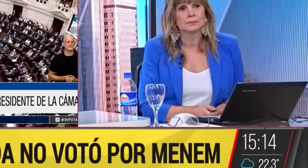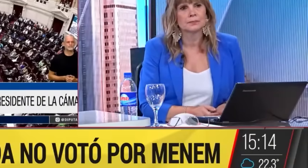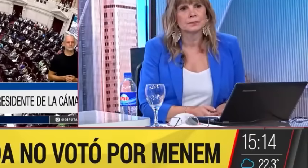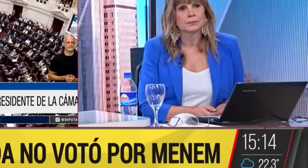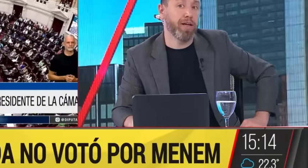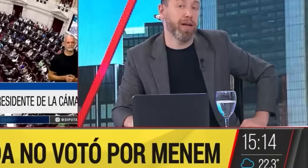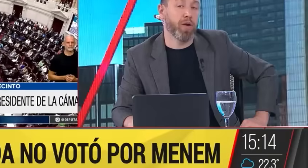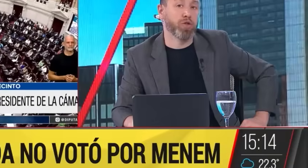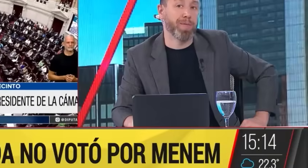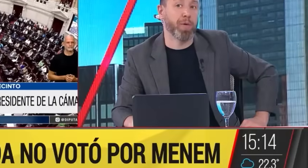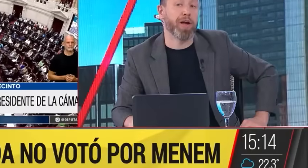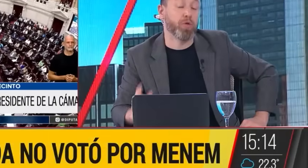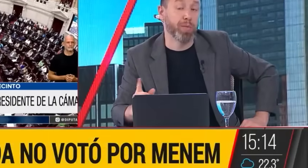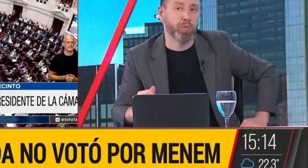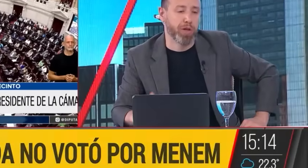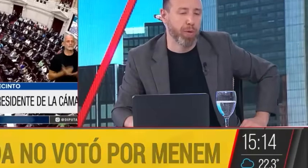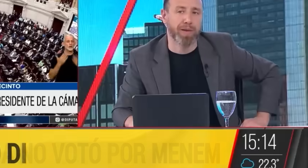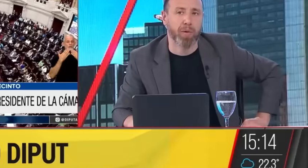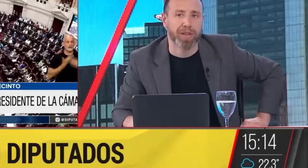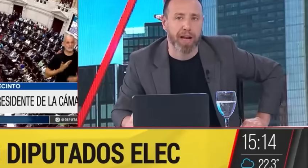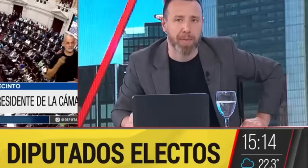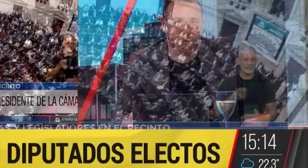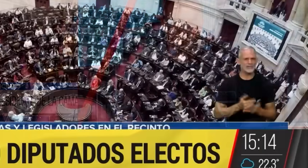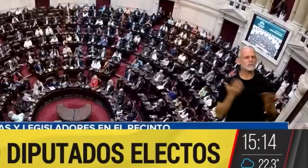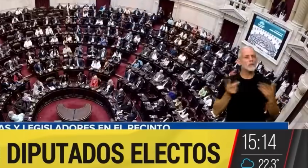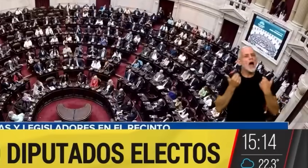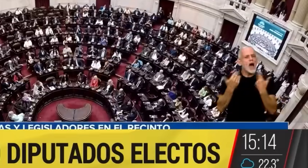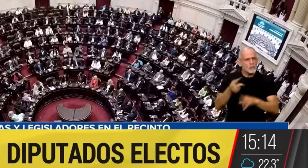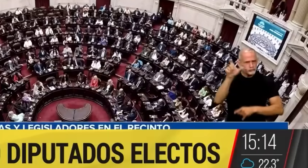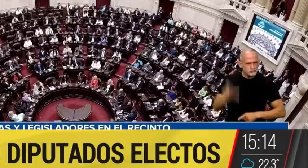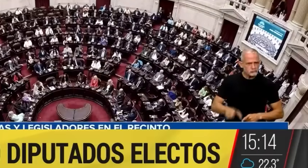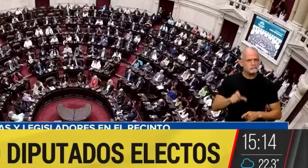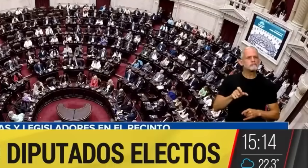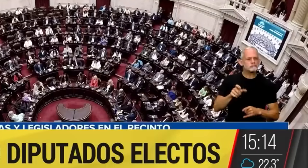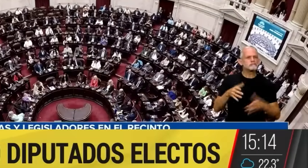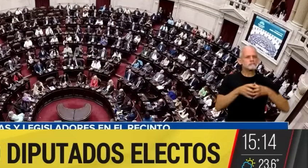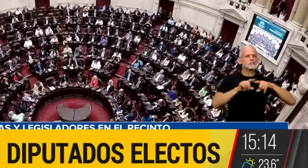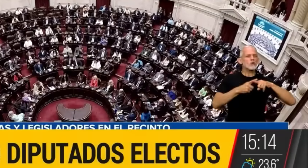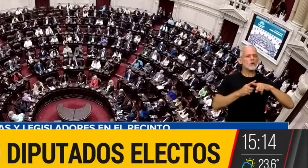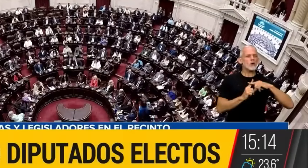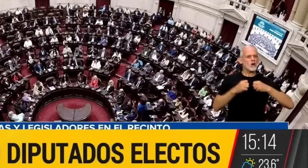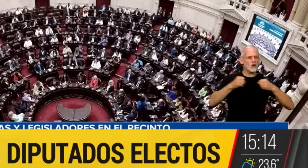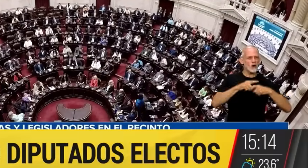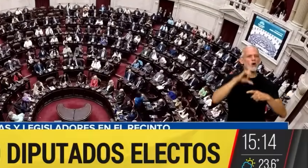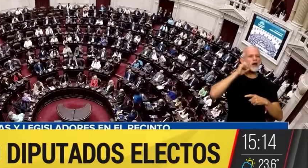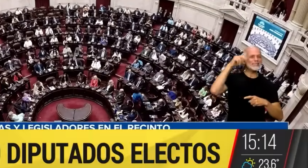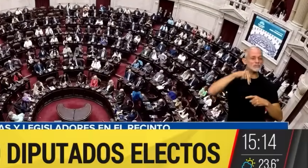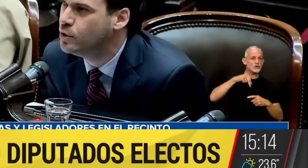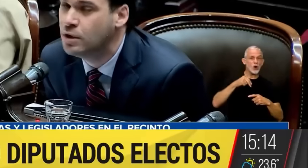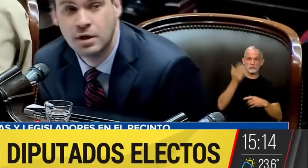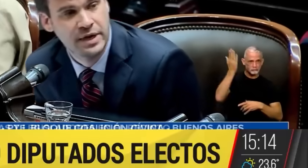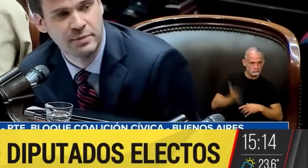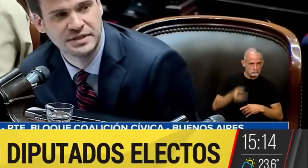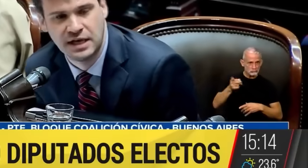piquetes. A ver, escuchamos un poquitito más a ver cómo está el clima. En nombre del bloque de la coalición cívica, de la propuesta del futuro